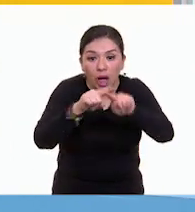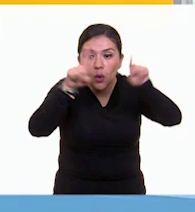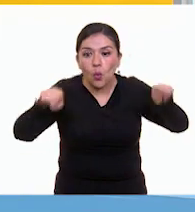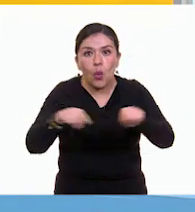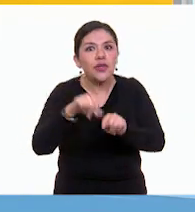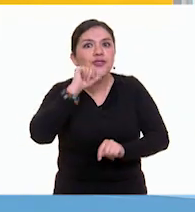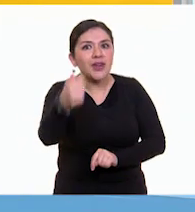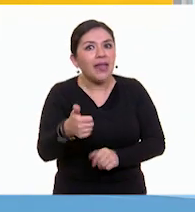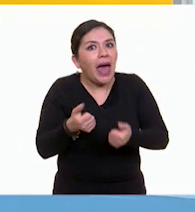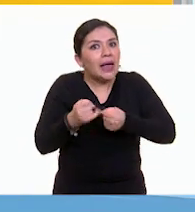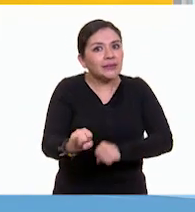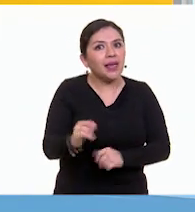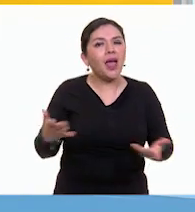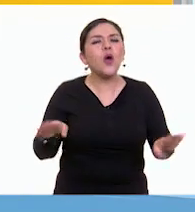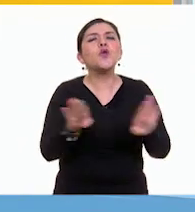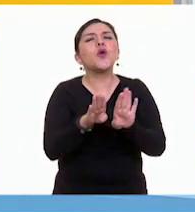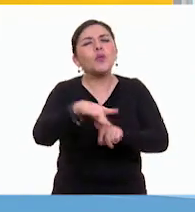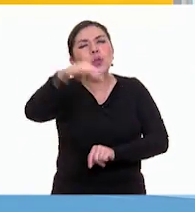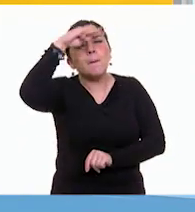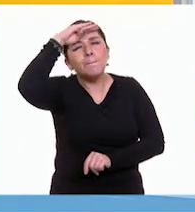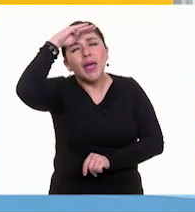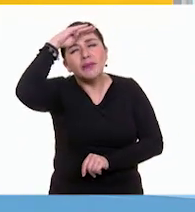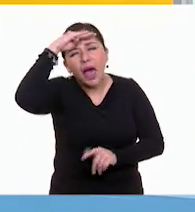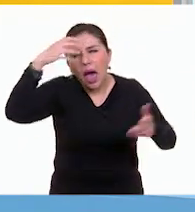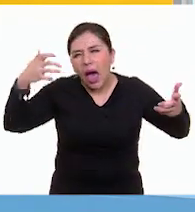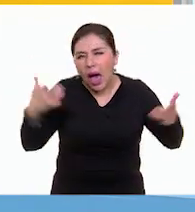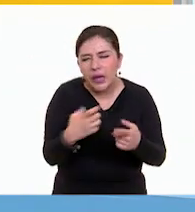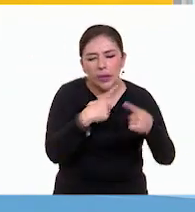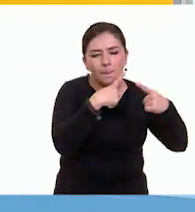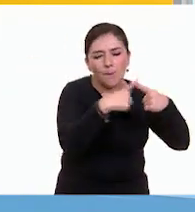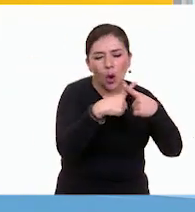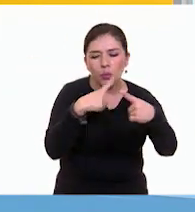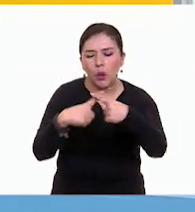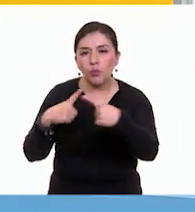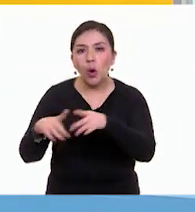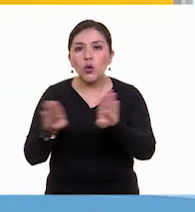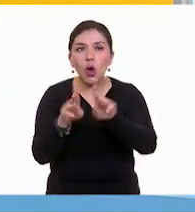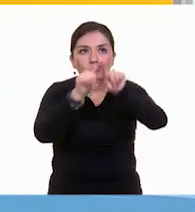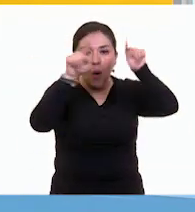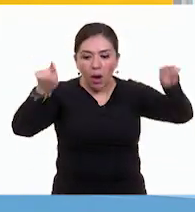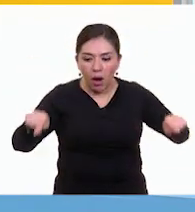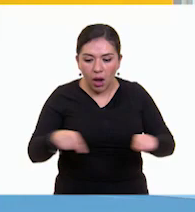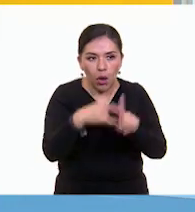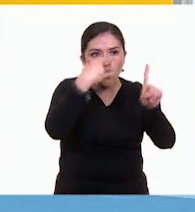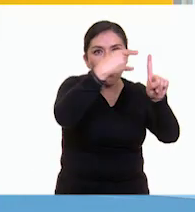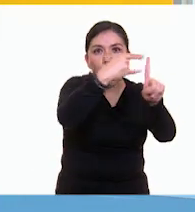piezas. ¿Cuáles serían las opciones con respecto al tamaño de las